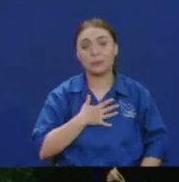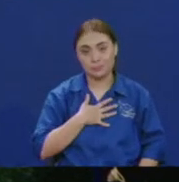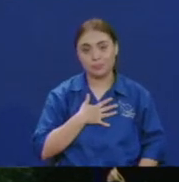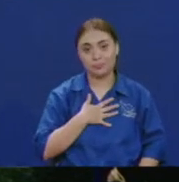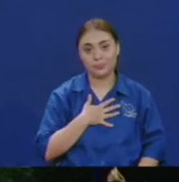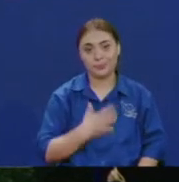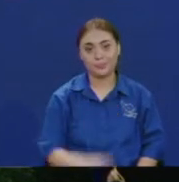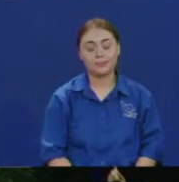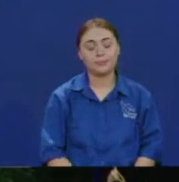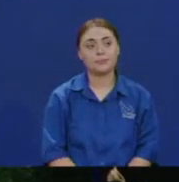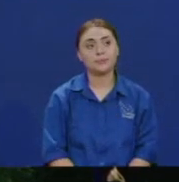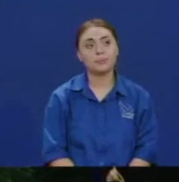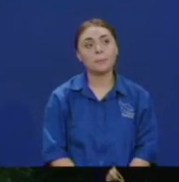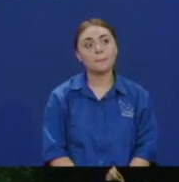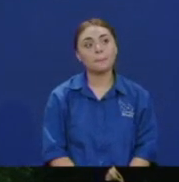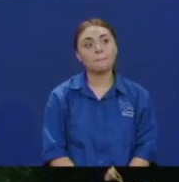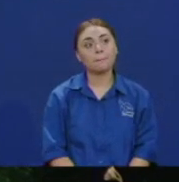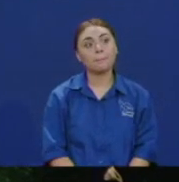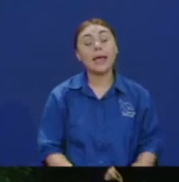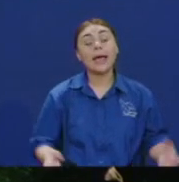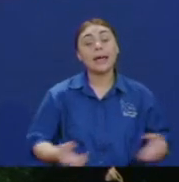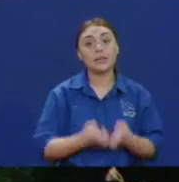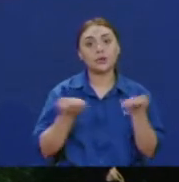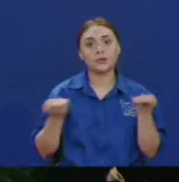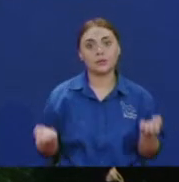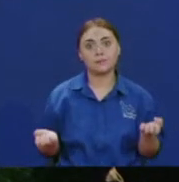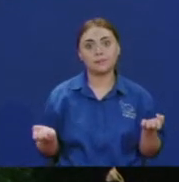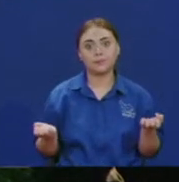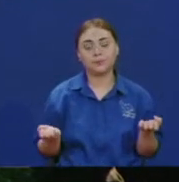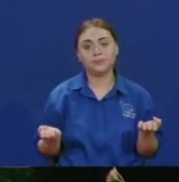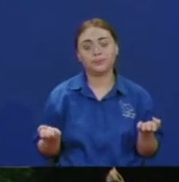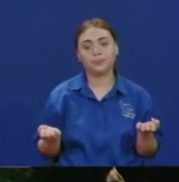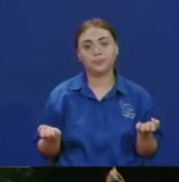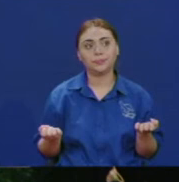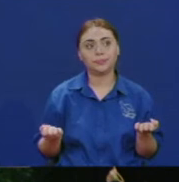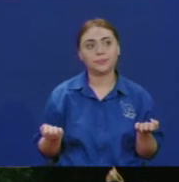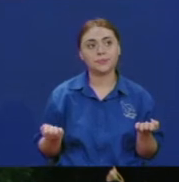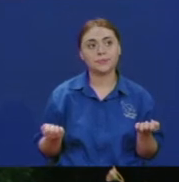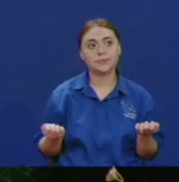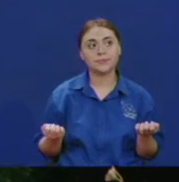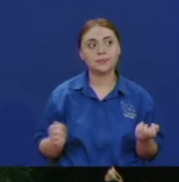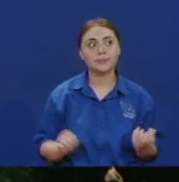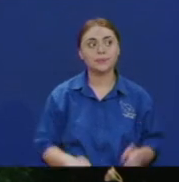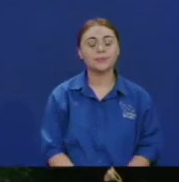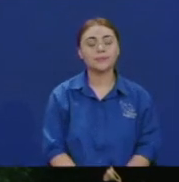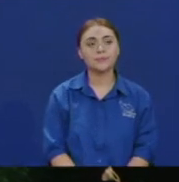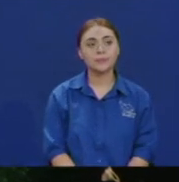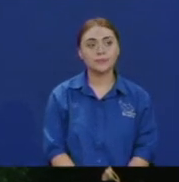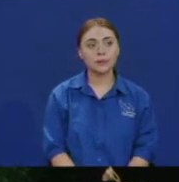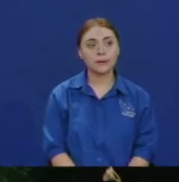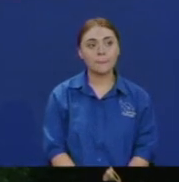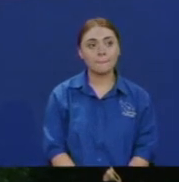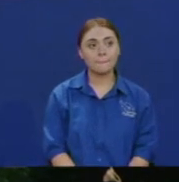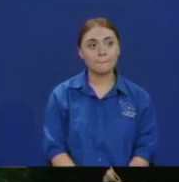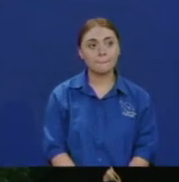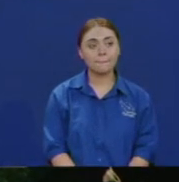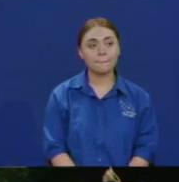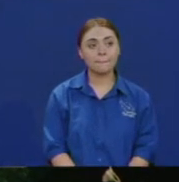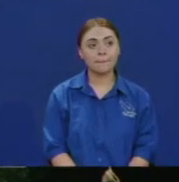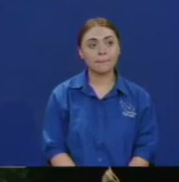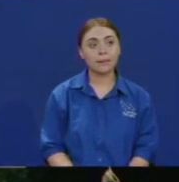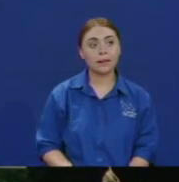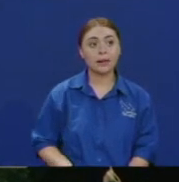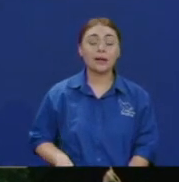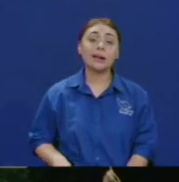los sacrificios en el templo, en el altar, y no tienen templo. Y como consecuencia